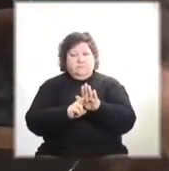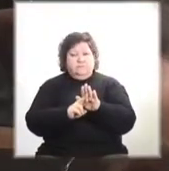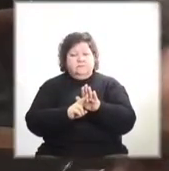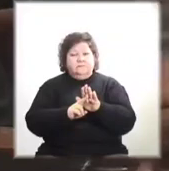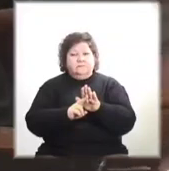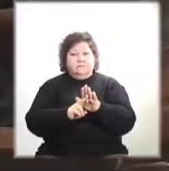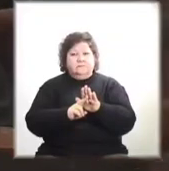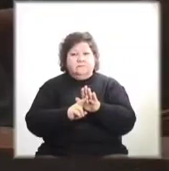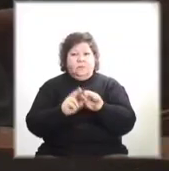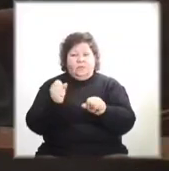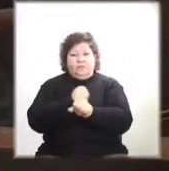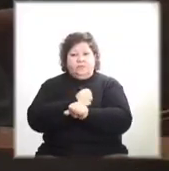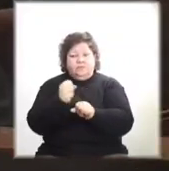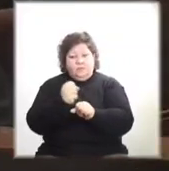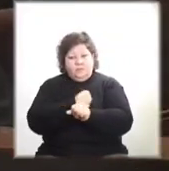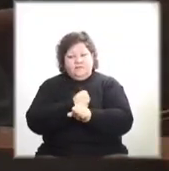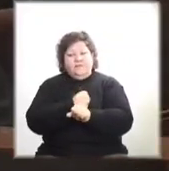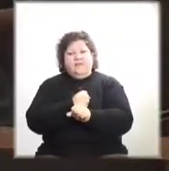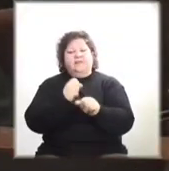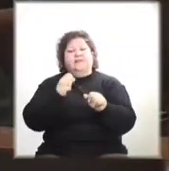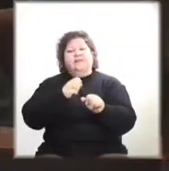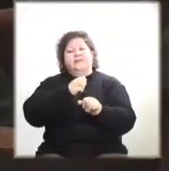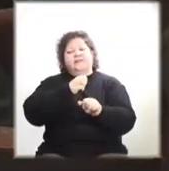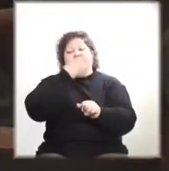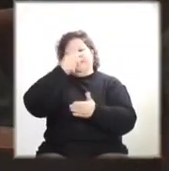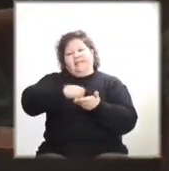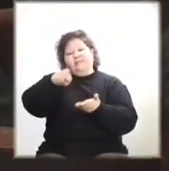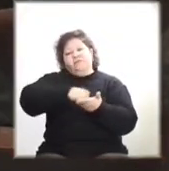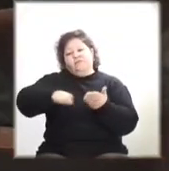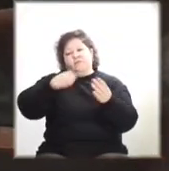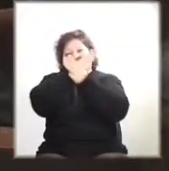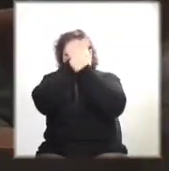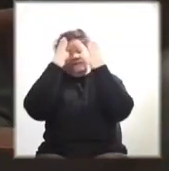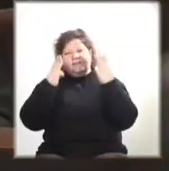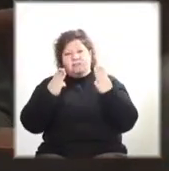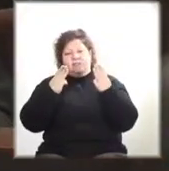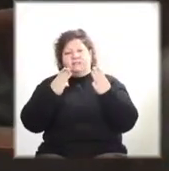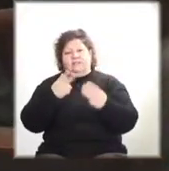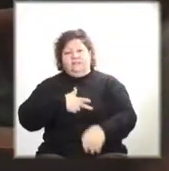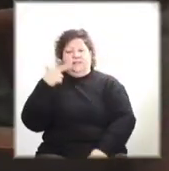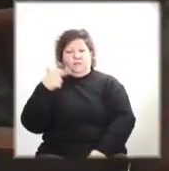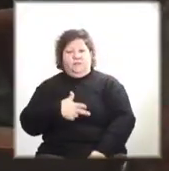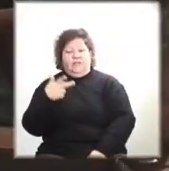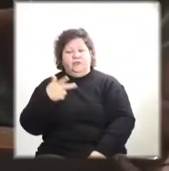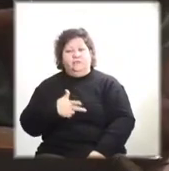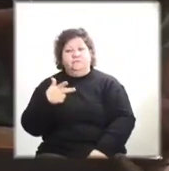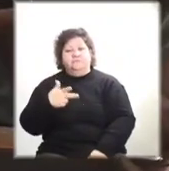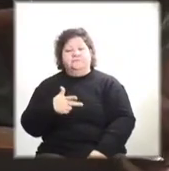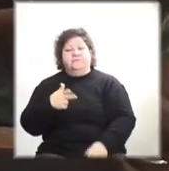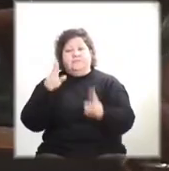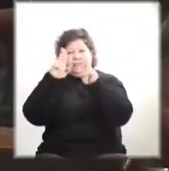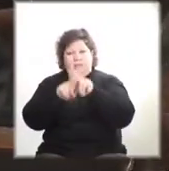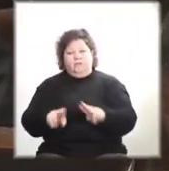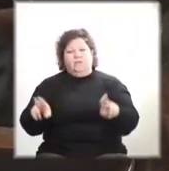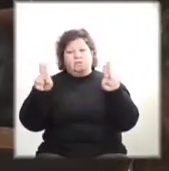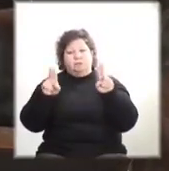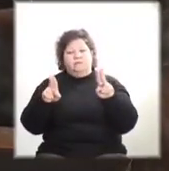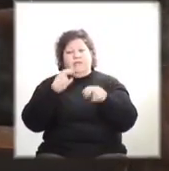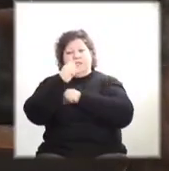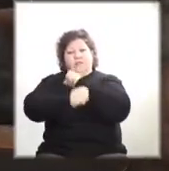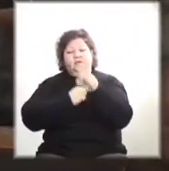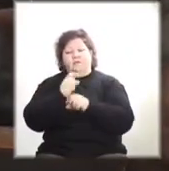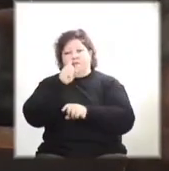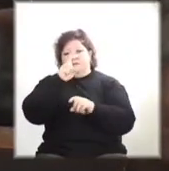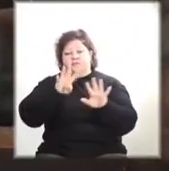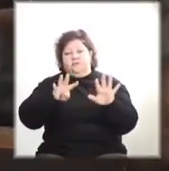que cuando se aprobó la Declaración Universal de los Derechos del Hombre y del Ser Humano, digamos, en las Naciones Unidas, en el año